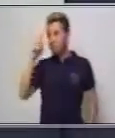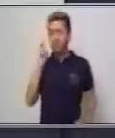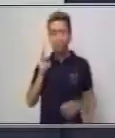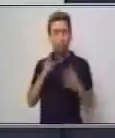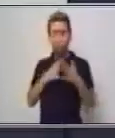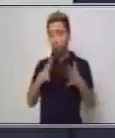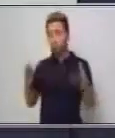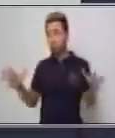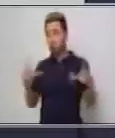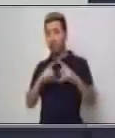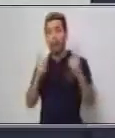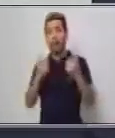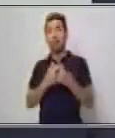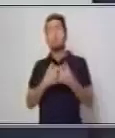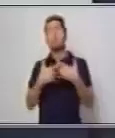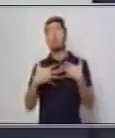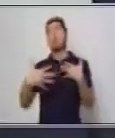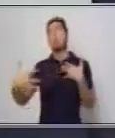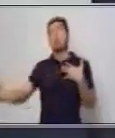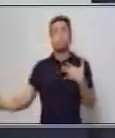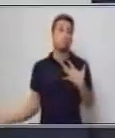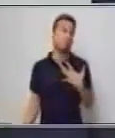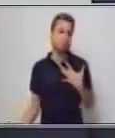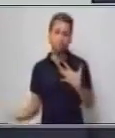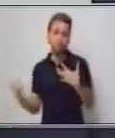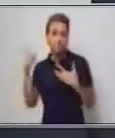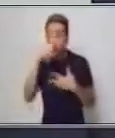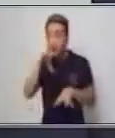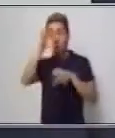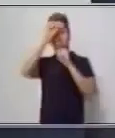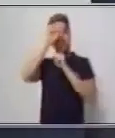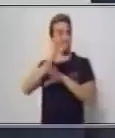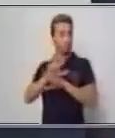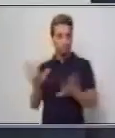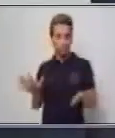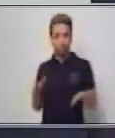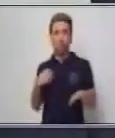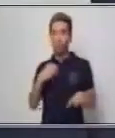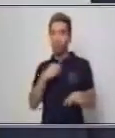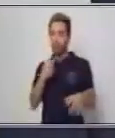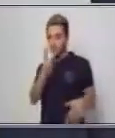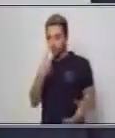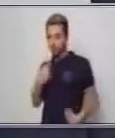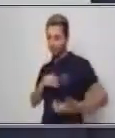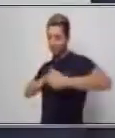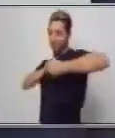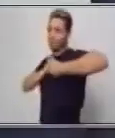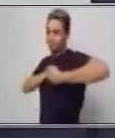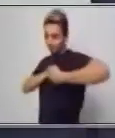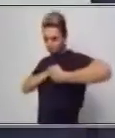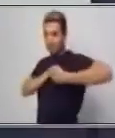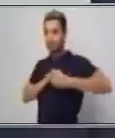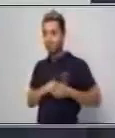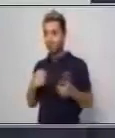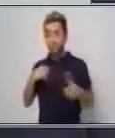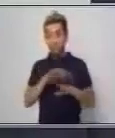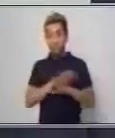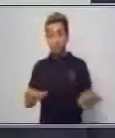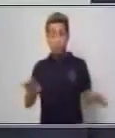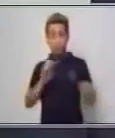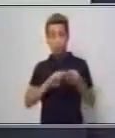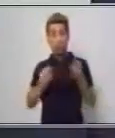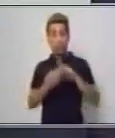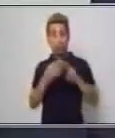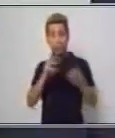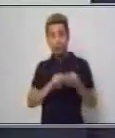muy larga y el aprendizaje no va a ser significativo. Yo quiero que unamos esfuerzos y que al final, cuando diga, terminó la clase de